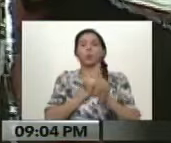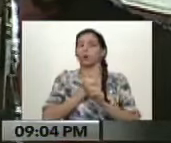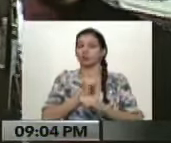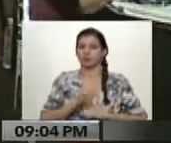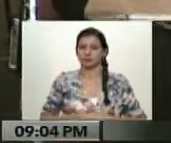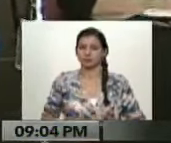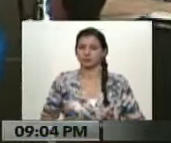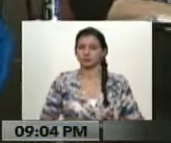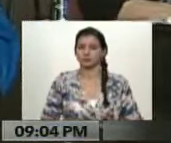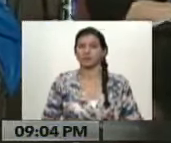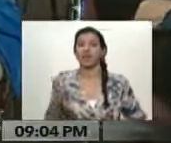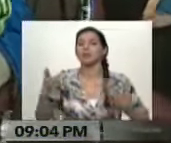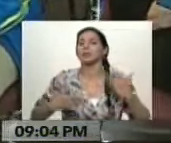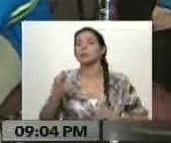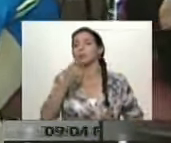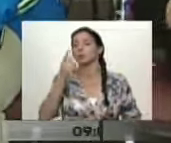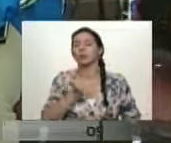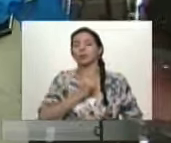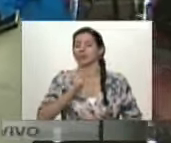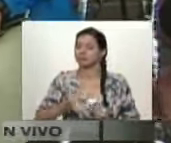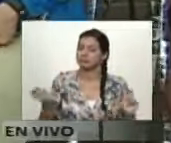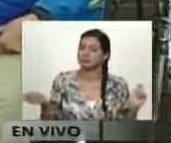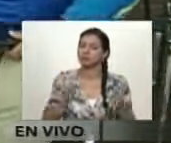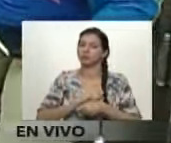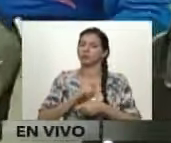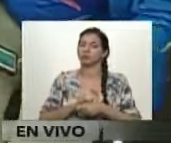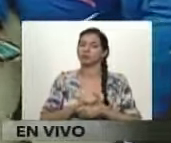accionar político. Y